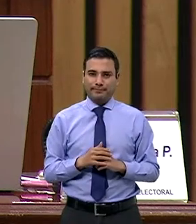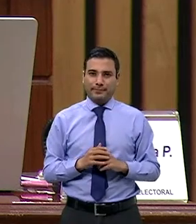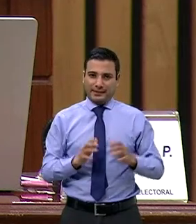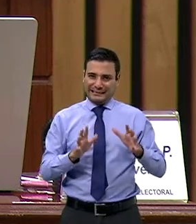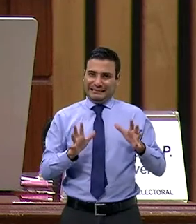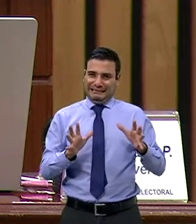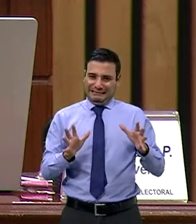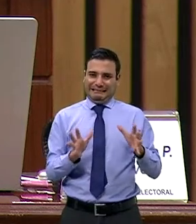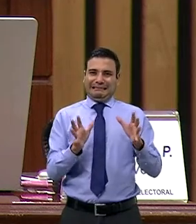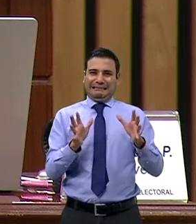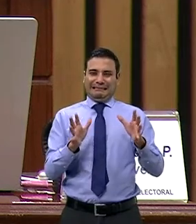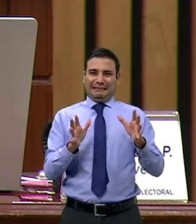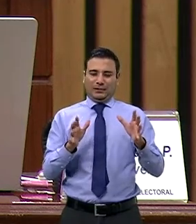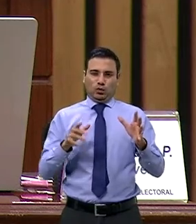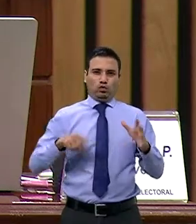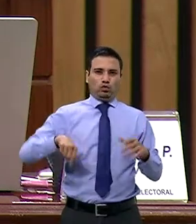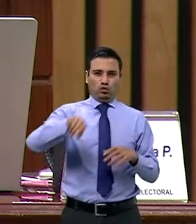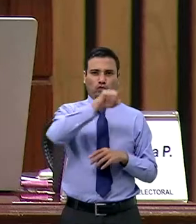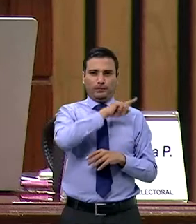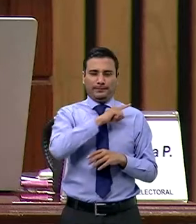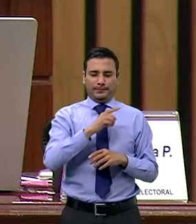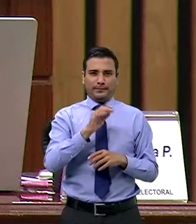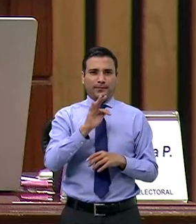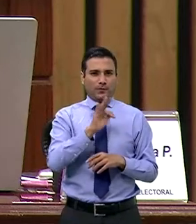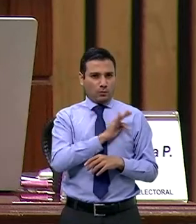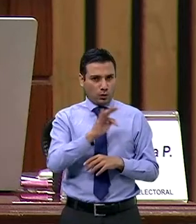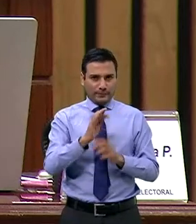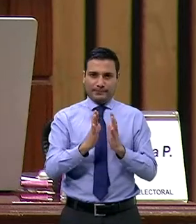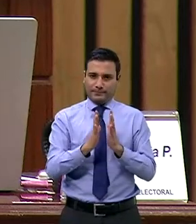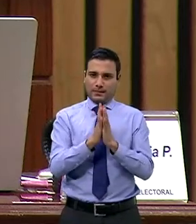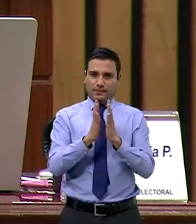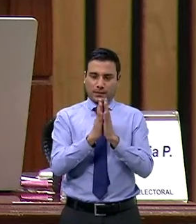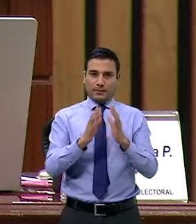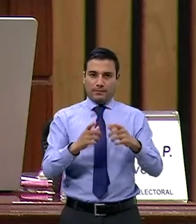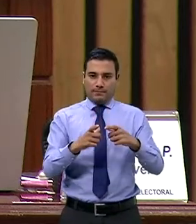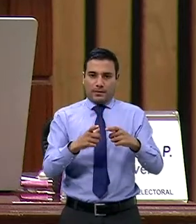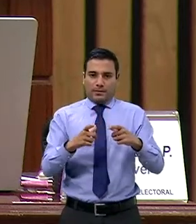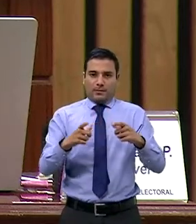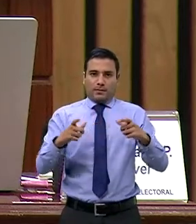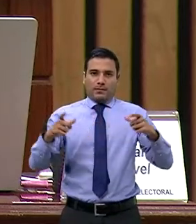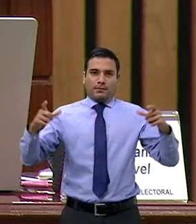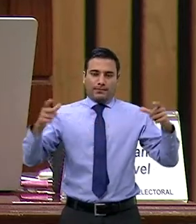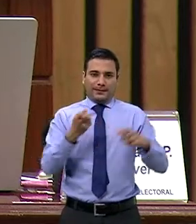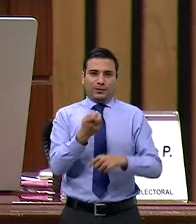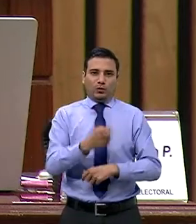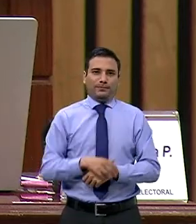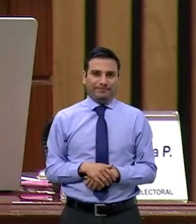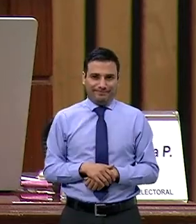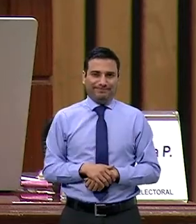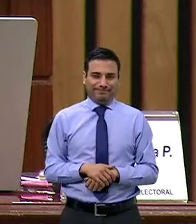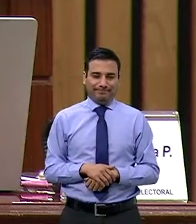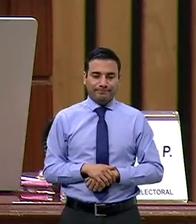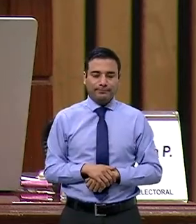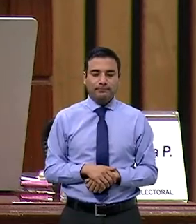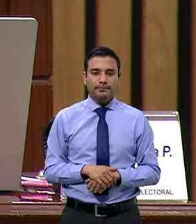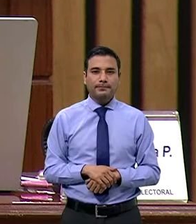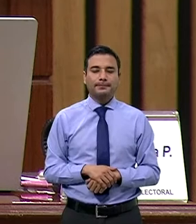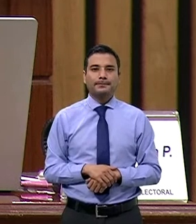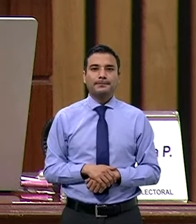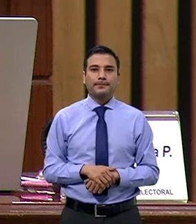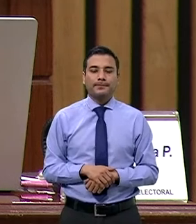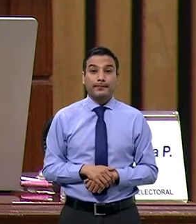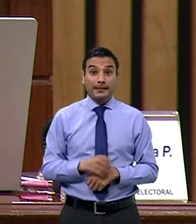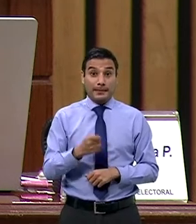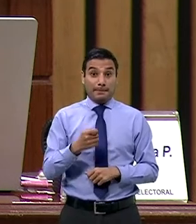insistir sobre el valor intrínseco que tiene su participación en ejercicios como el que tuvimos el día de ayer esta